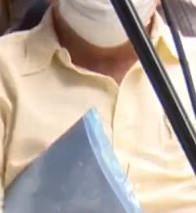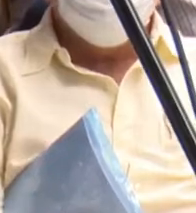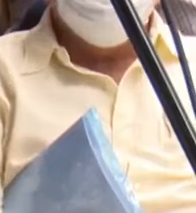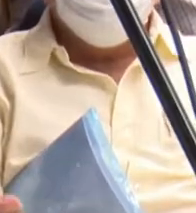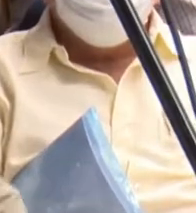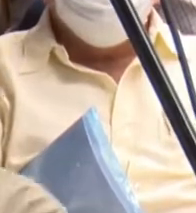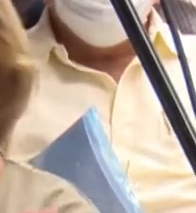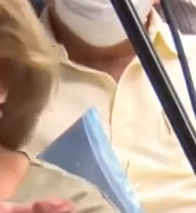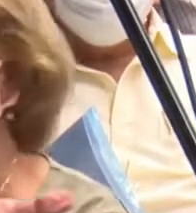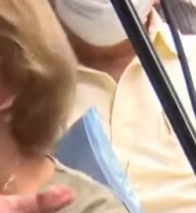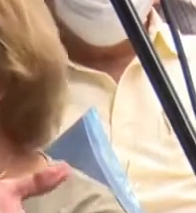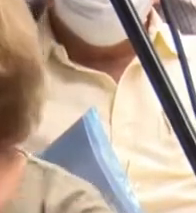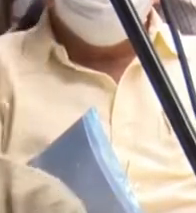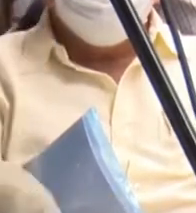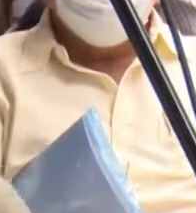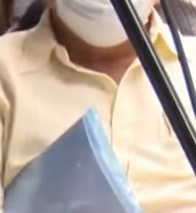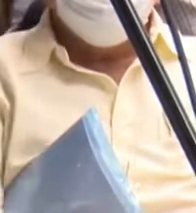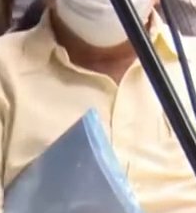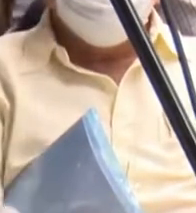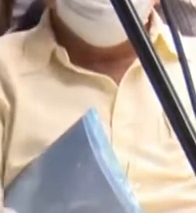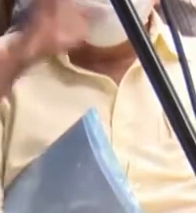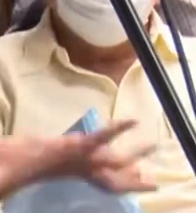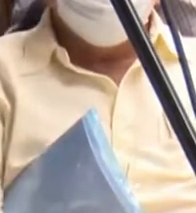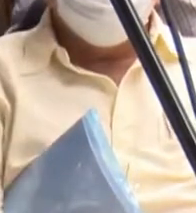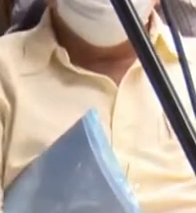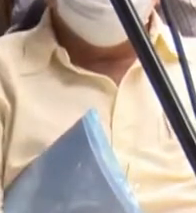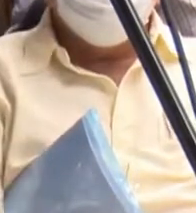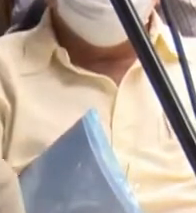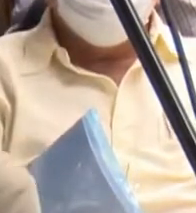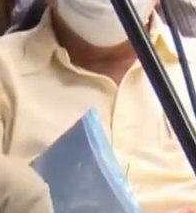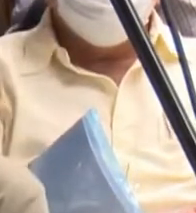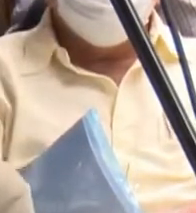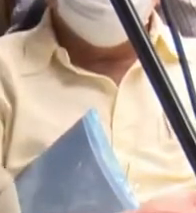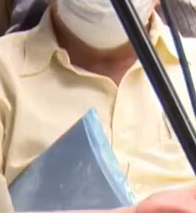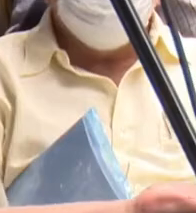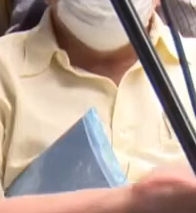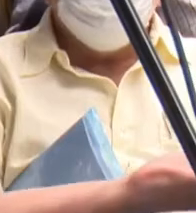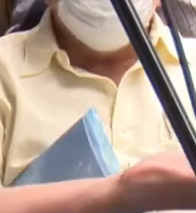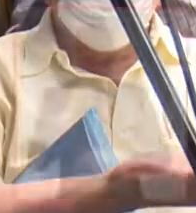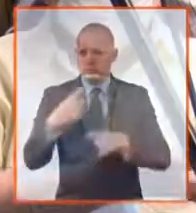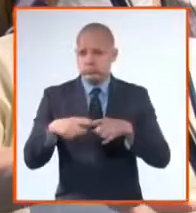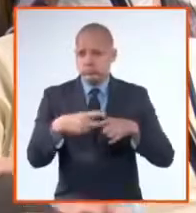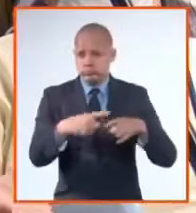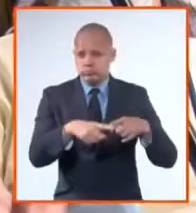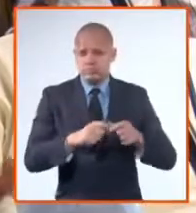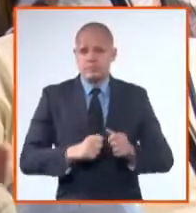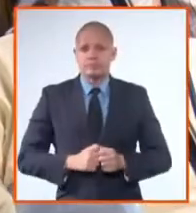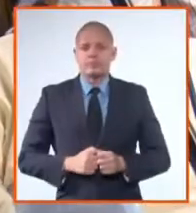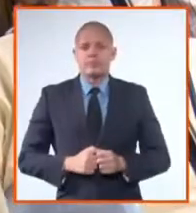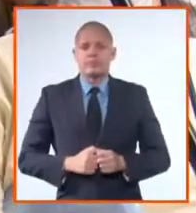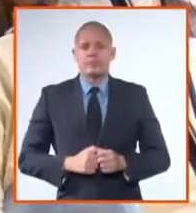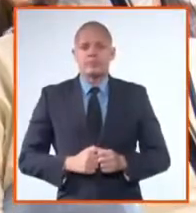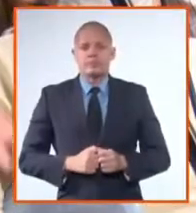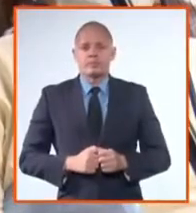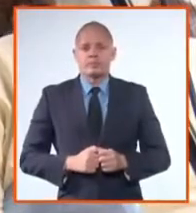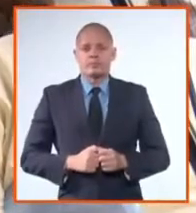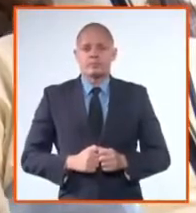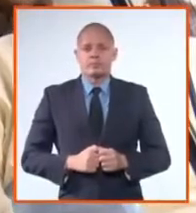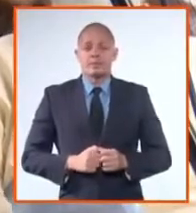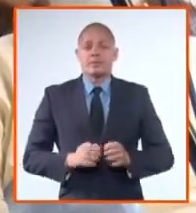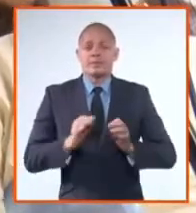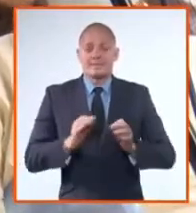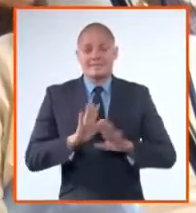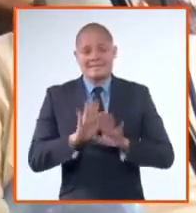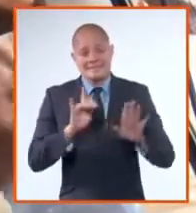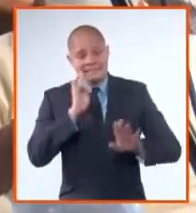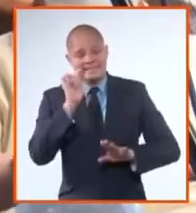dónde vienen los tiros y poder tomar las medidas previsoras o las respuestas rápidas. Ahí se nos enreda